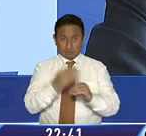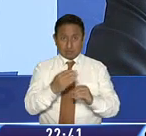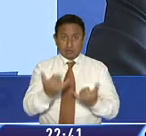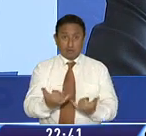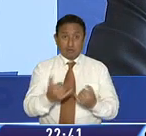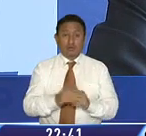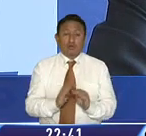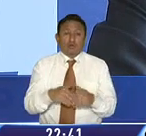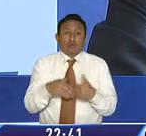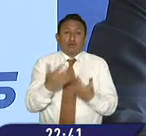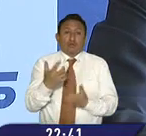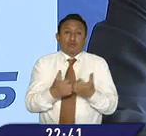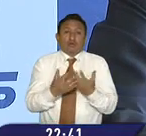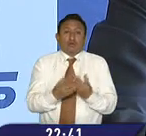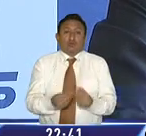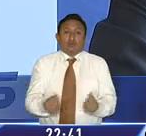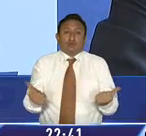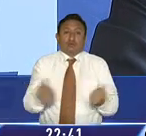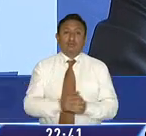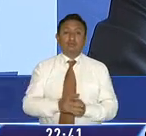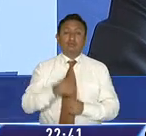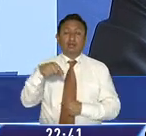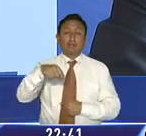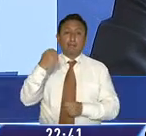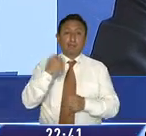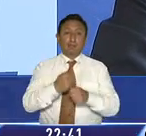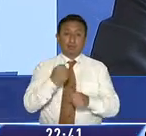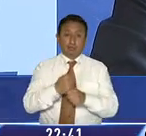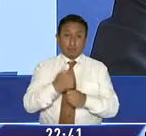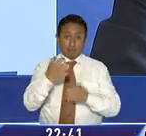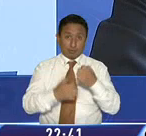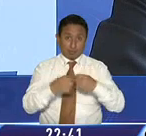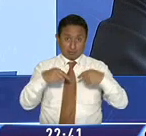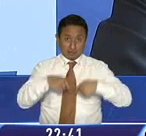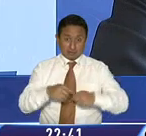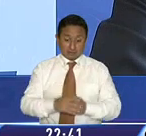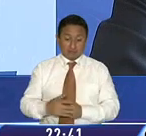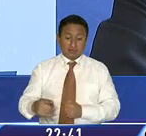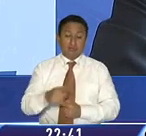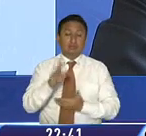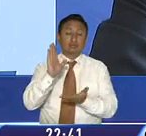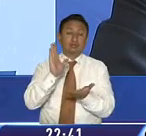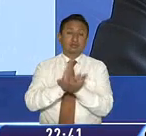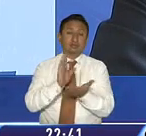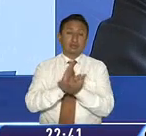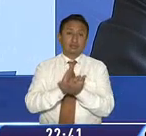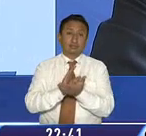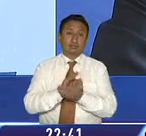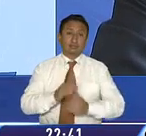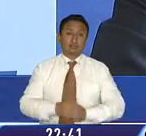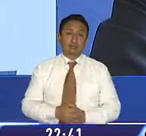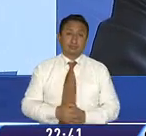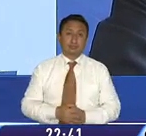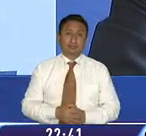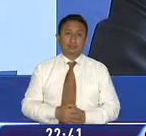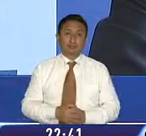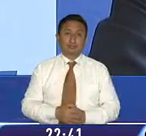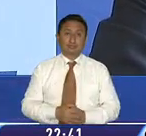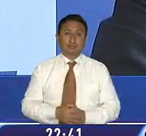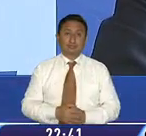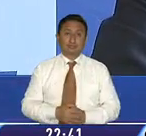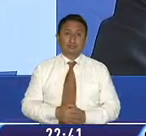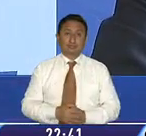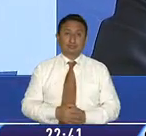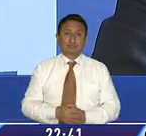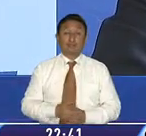buscar soluciones a los problemas que actualmente está enfrentando el Instituto Ecuatoriano de Seguridad Social,